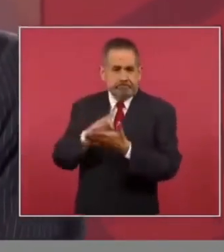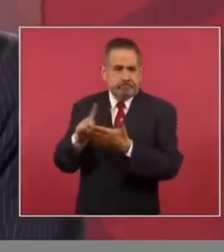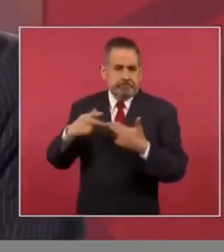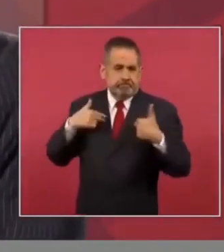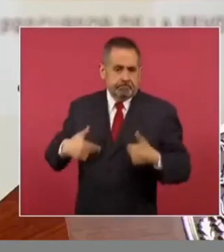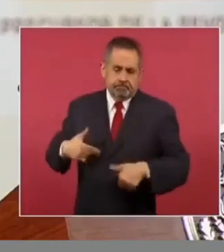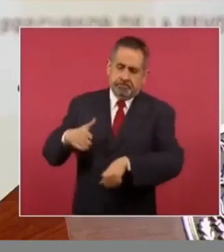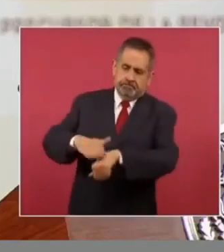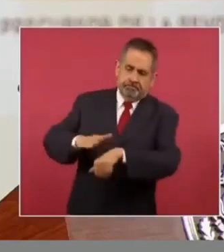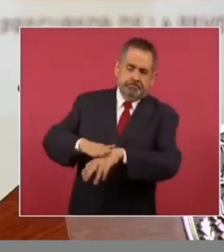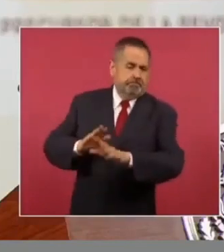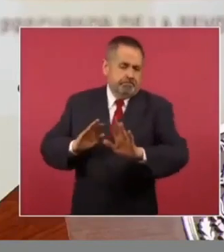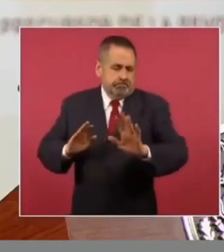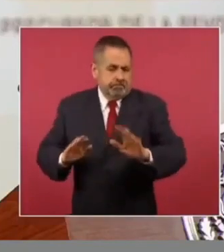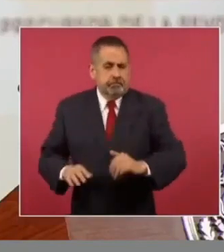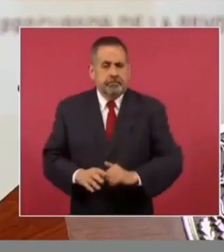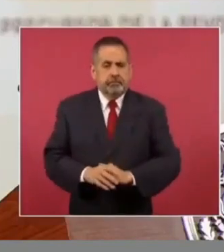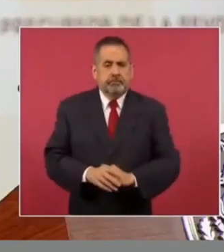Humanos